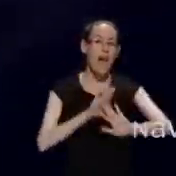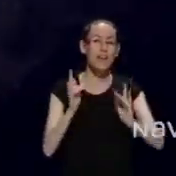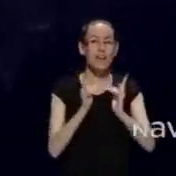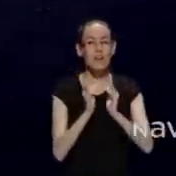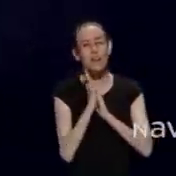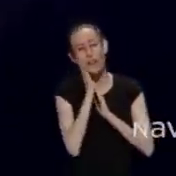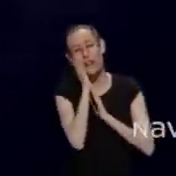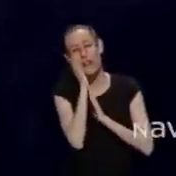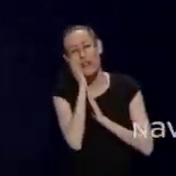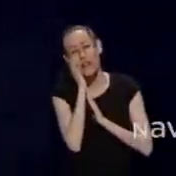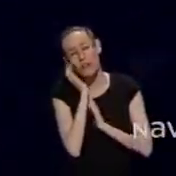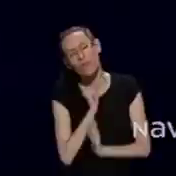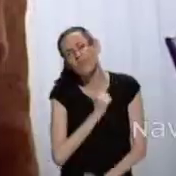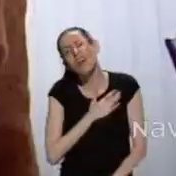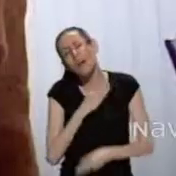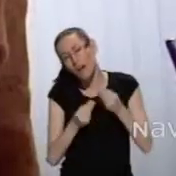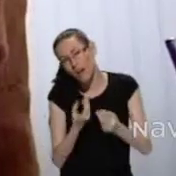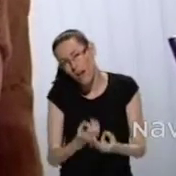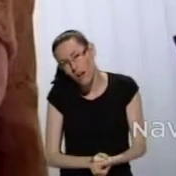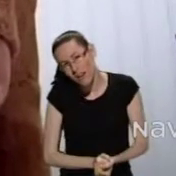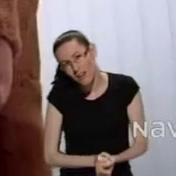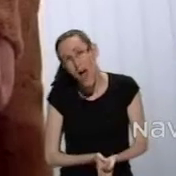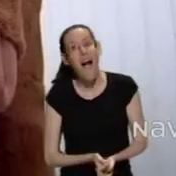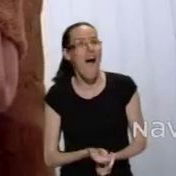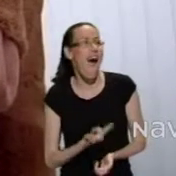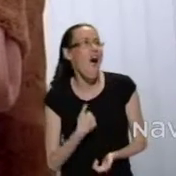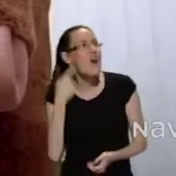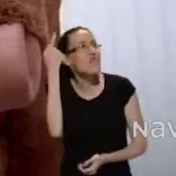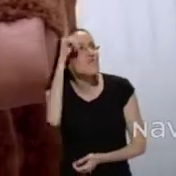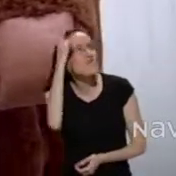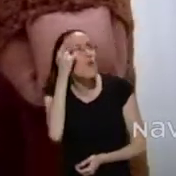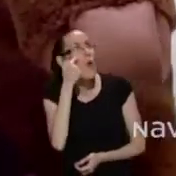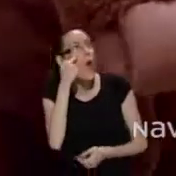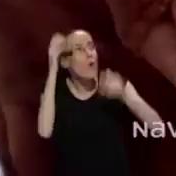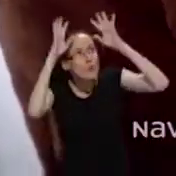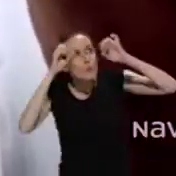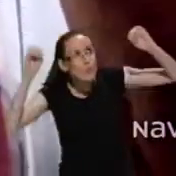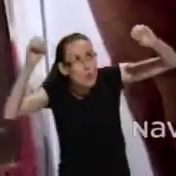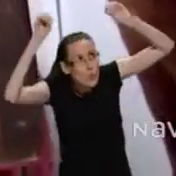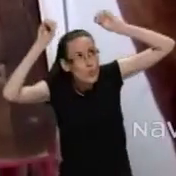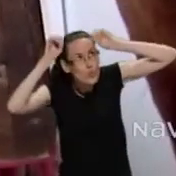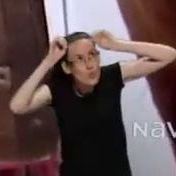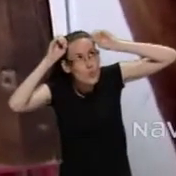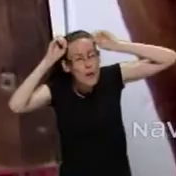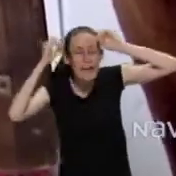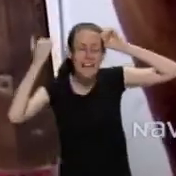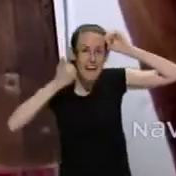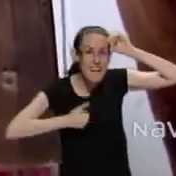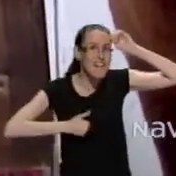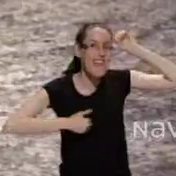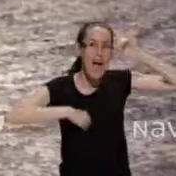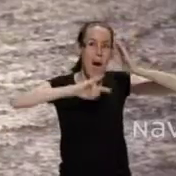dices, mañana ¿qué hago? Pues entonces ya piensas en algo, Piensas y dices, bueno, pues mañana le pondré los cuernos o le pondré... O sea, tienes un